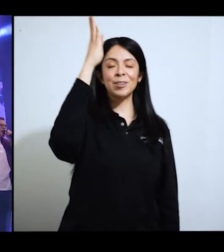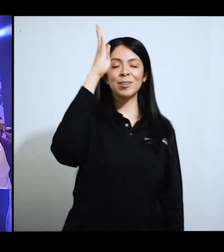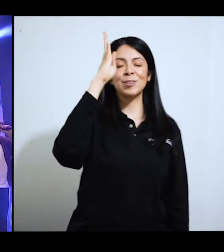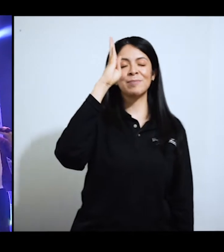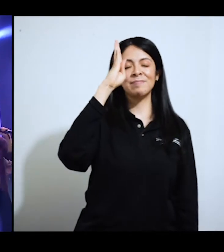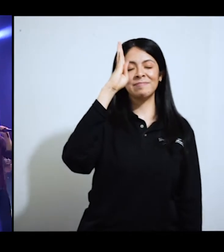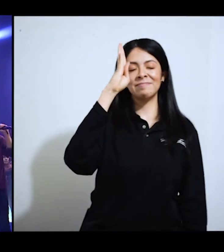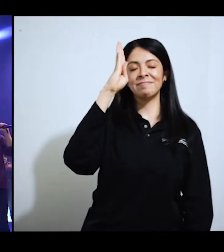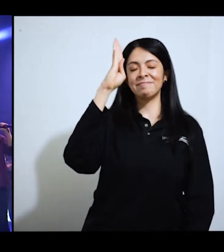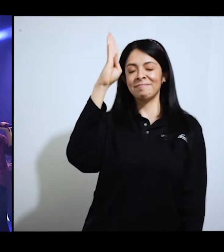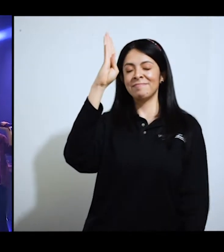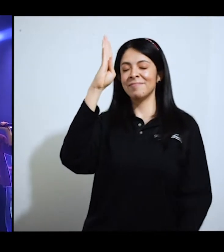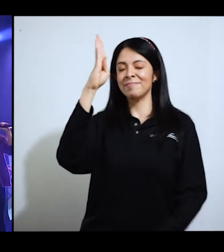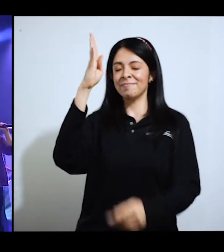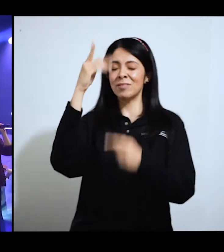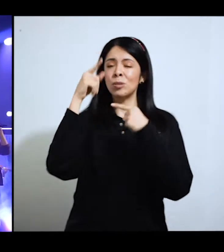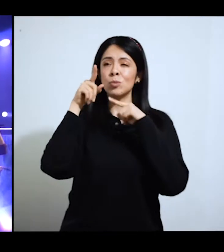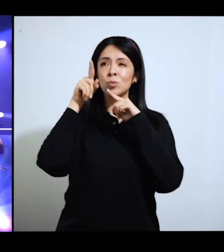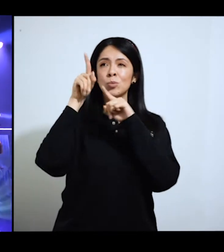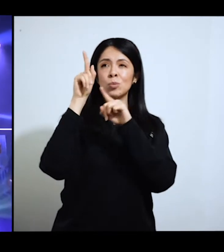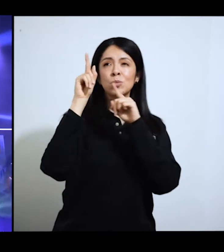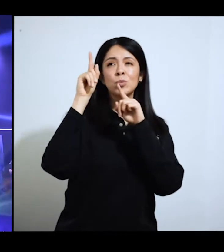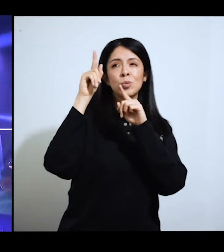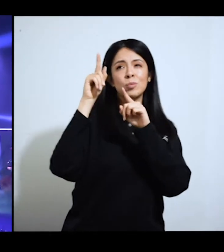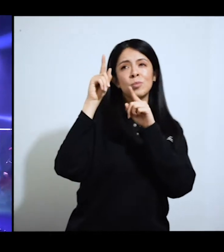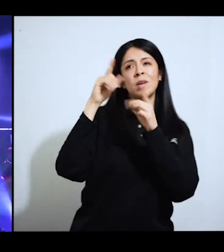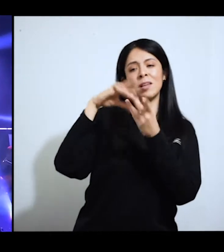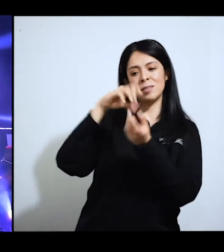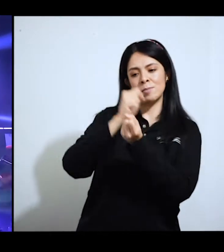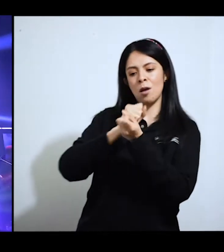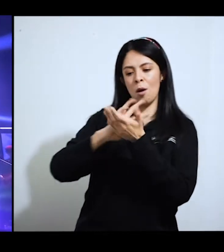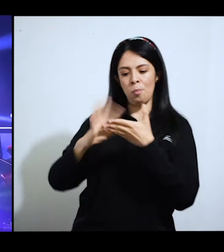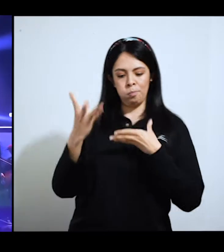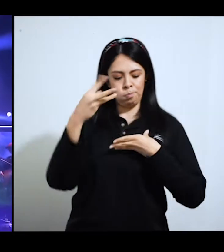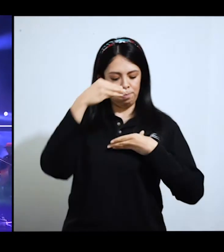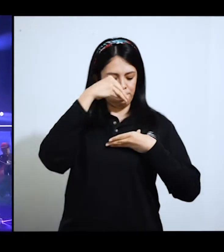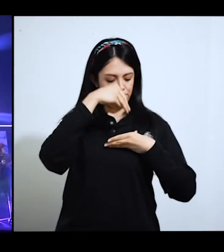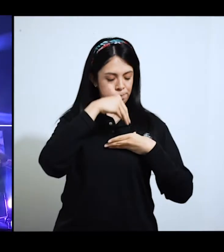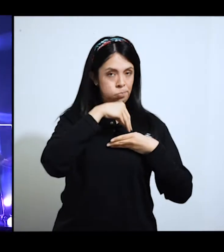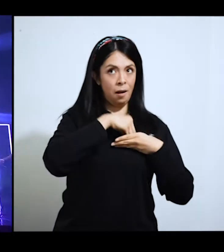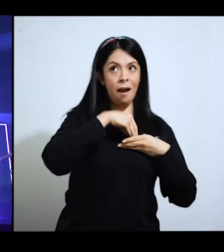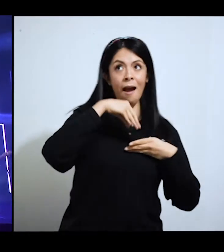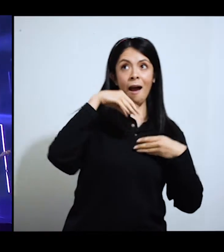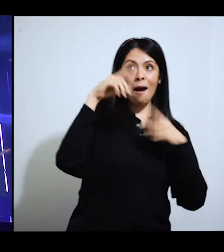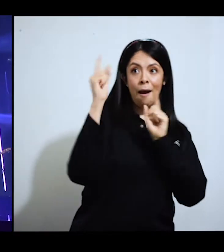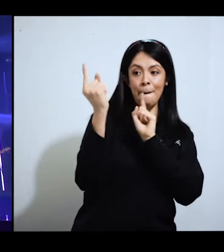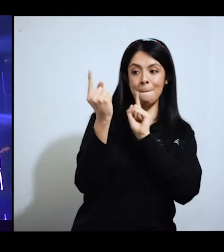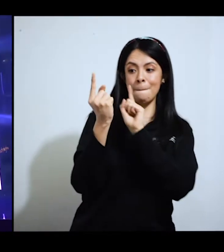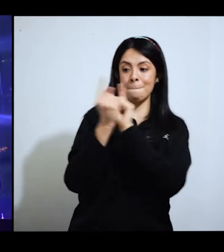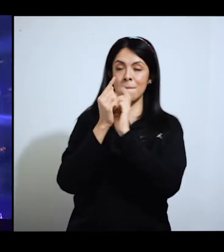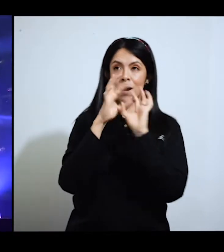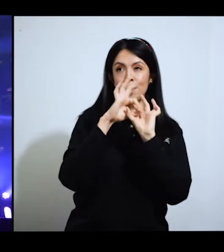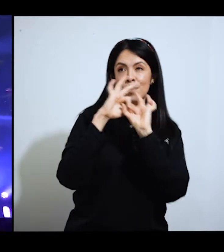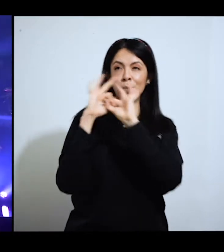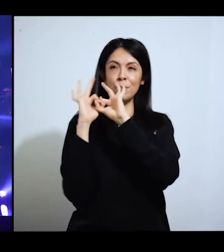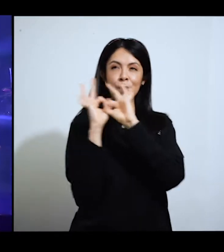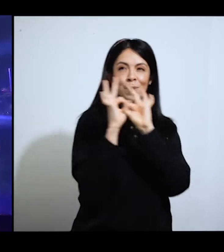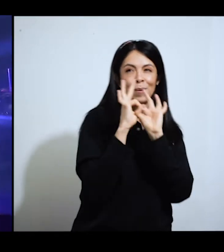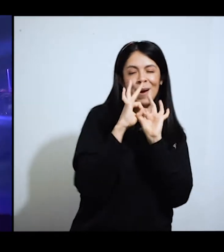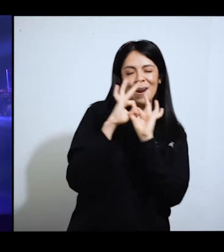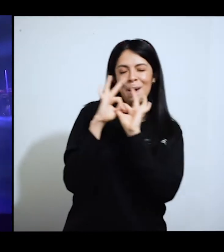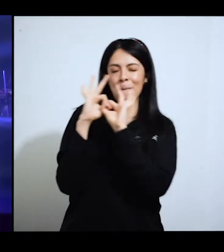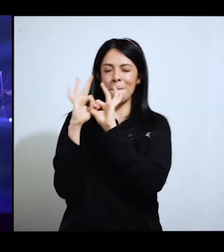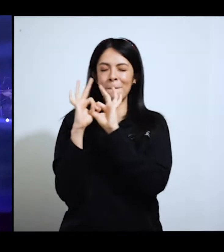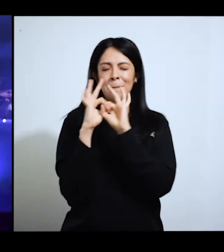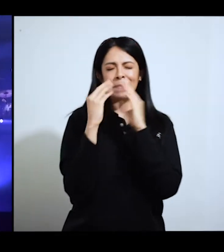Padre, Abba Padre. Tu espíritu me hizo uno contigo.